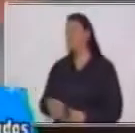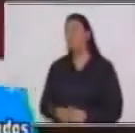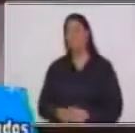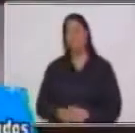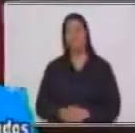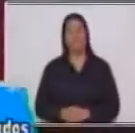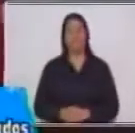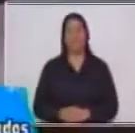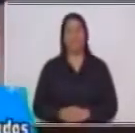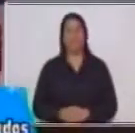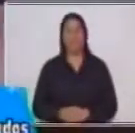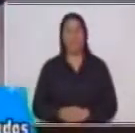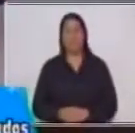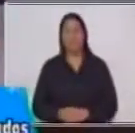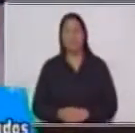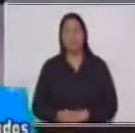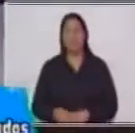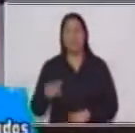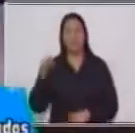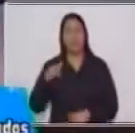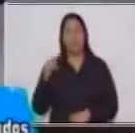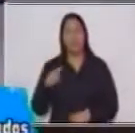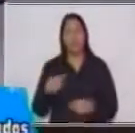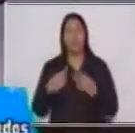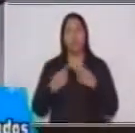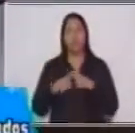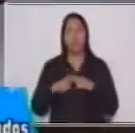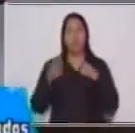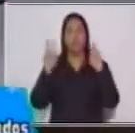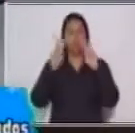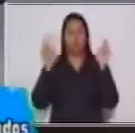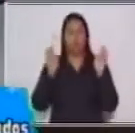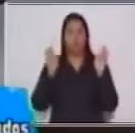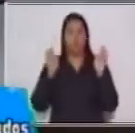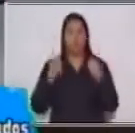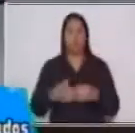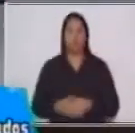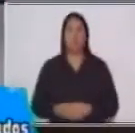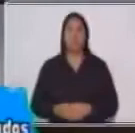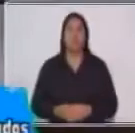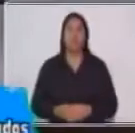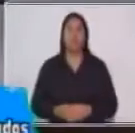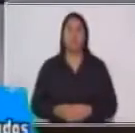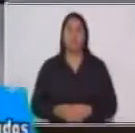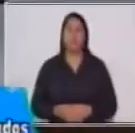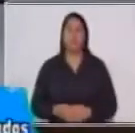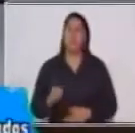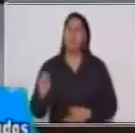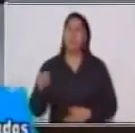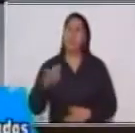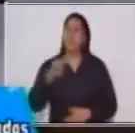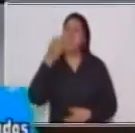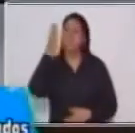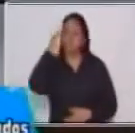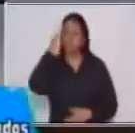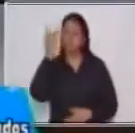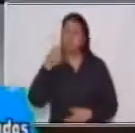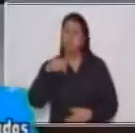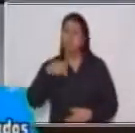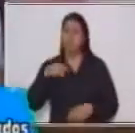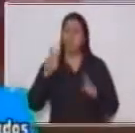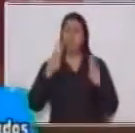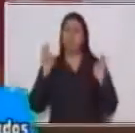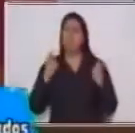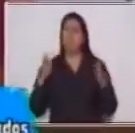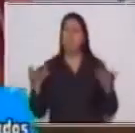Ruth. Vamos a iniciar con el tema de hoy. ¿Qué sabemos acerca del tema de hoy? Hoy vamos a hablar